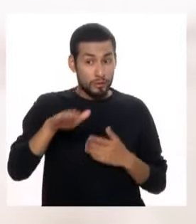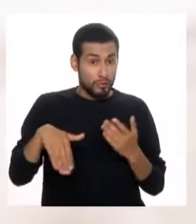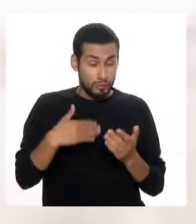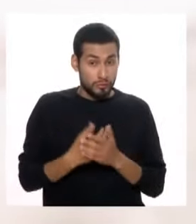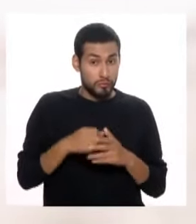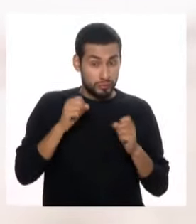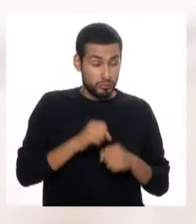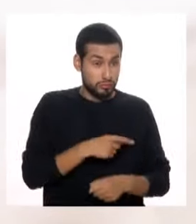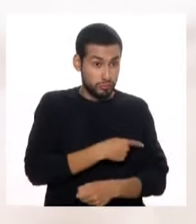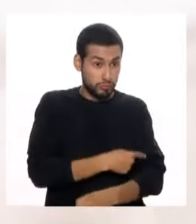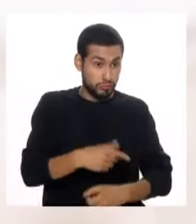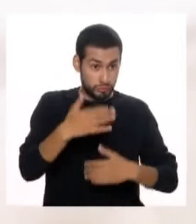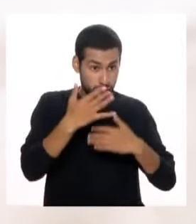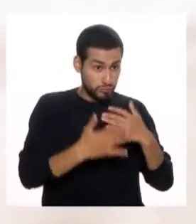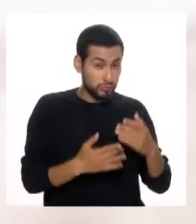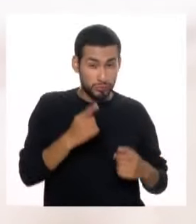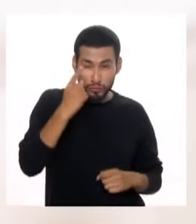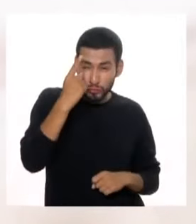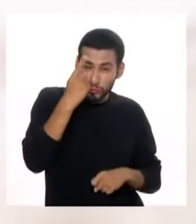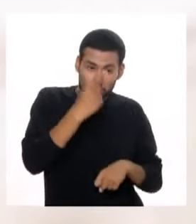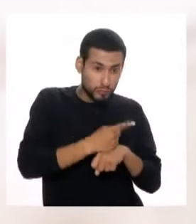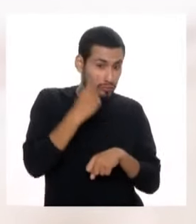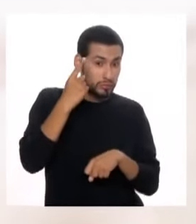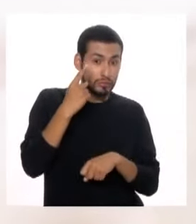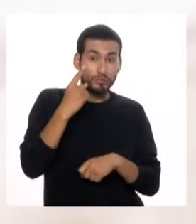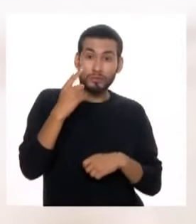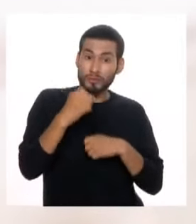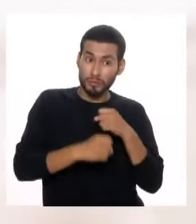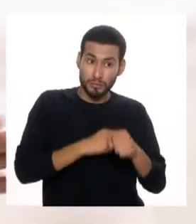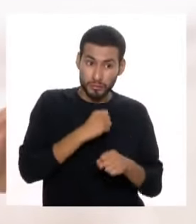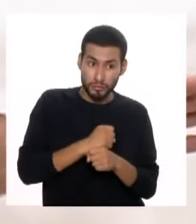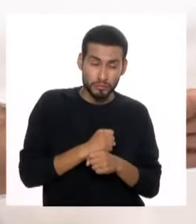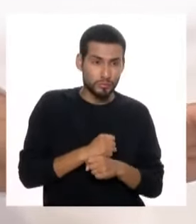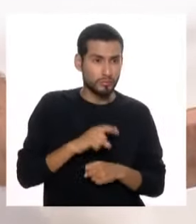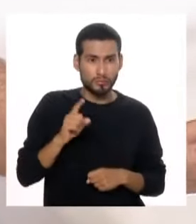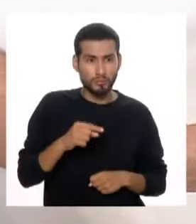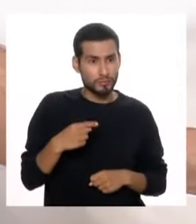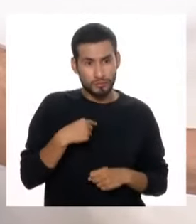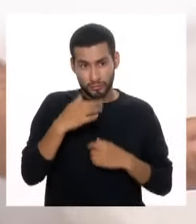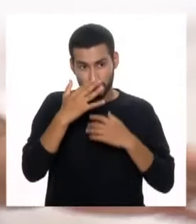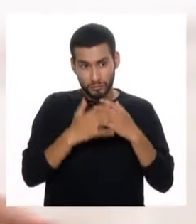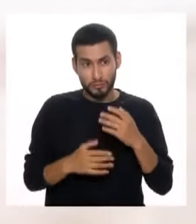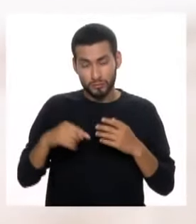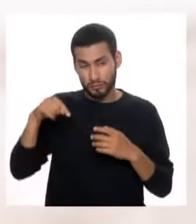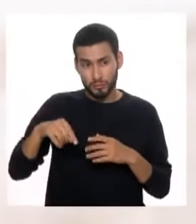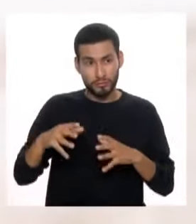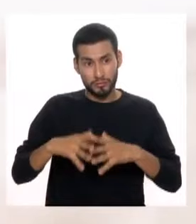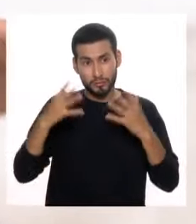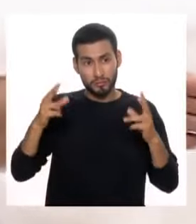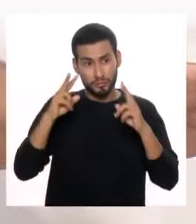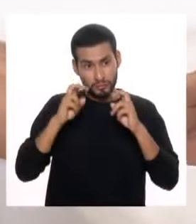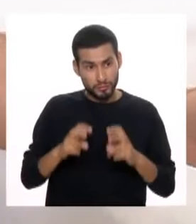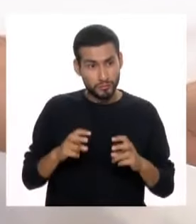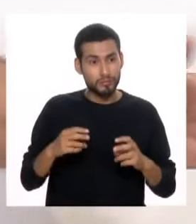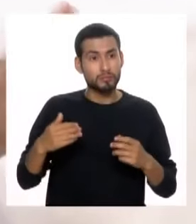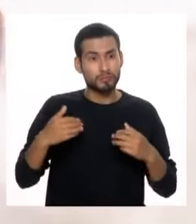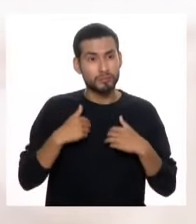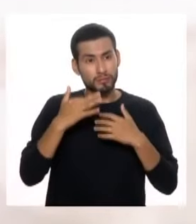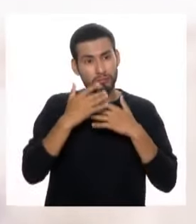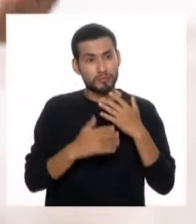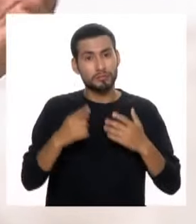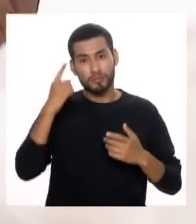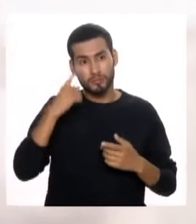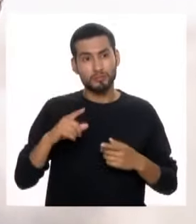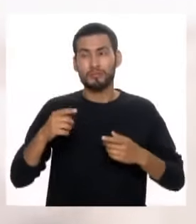donar, donamos una sola vez al año, no solo vamos a tener sangre abundante, analizar, vamos a tener sangre hasta